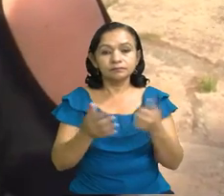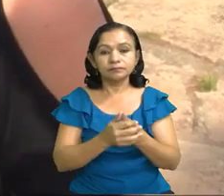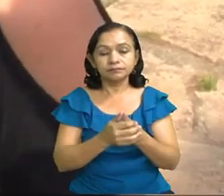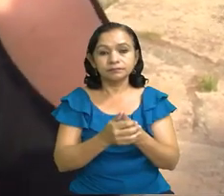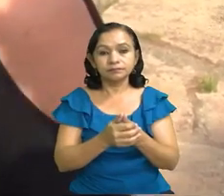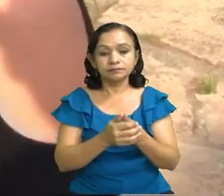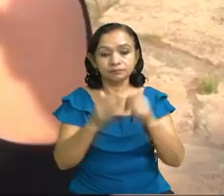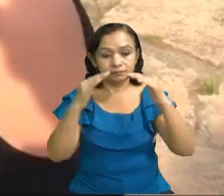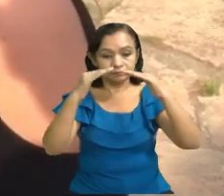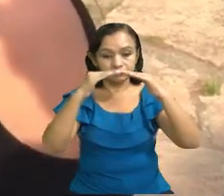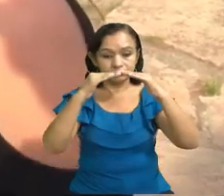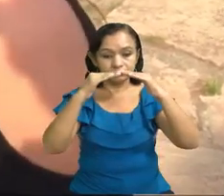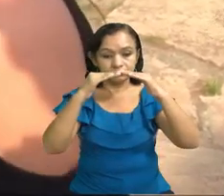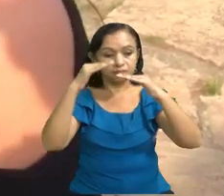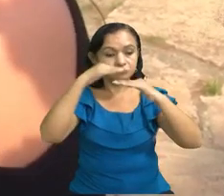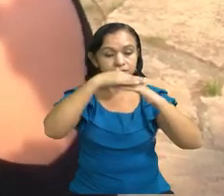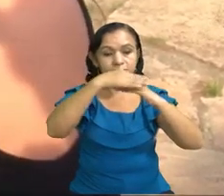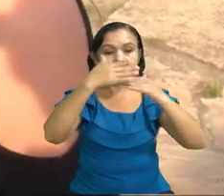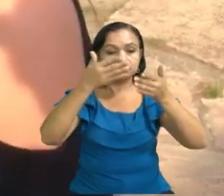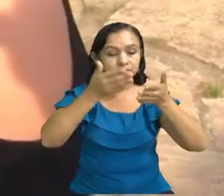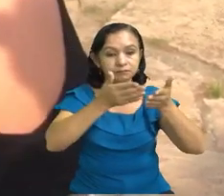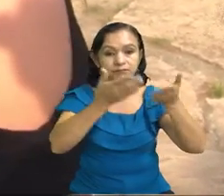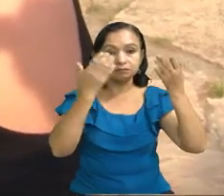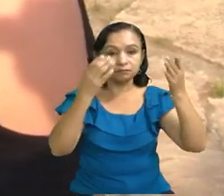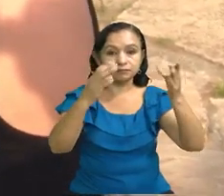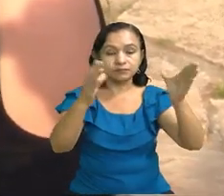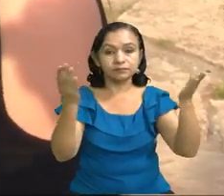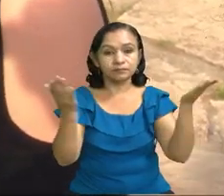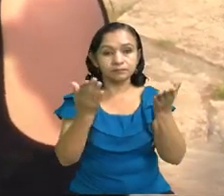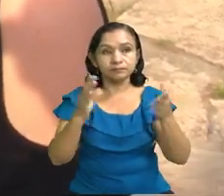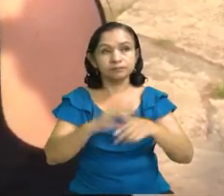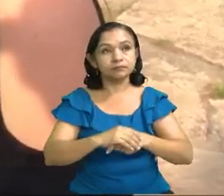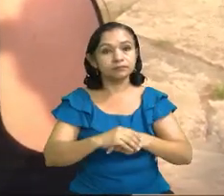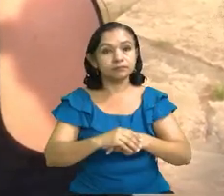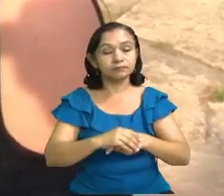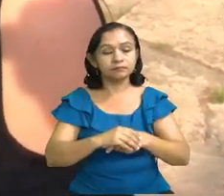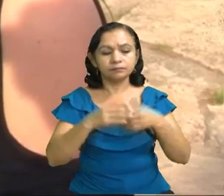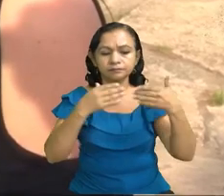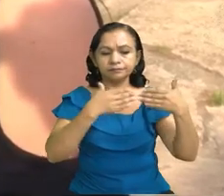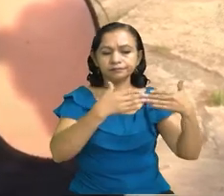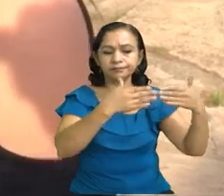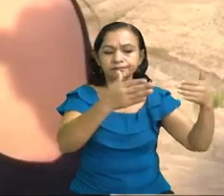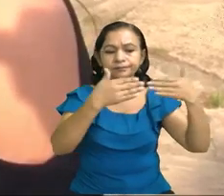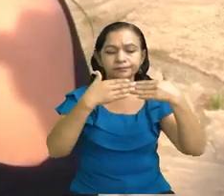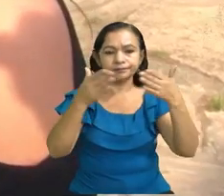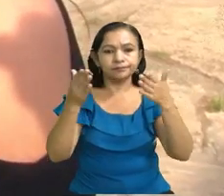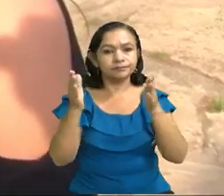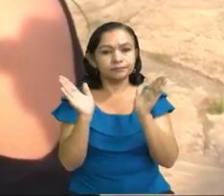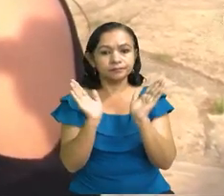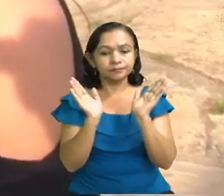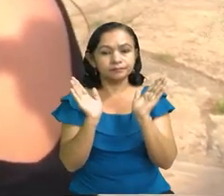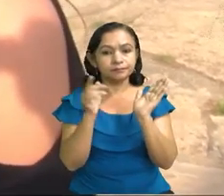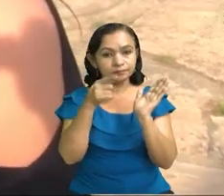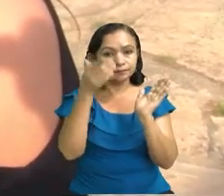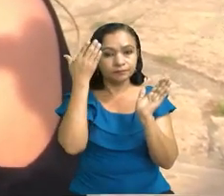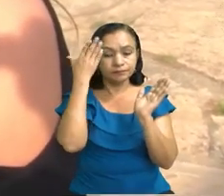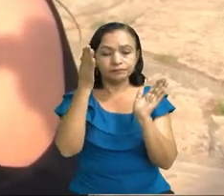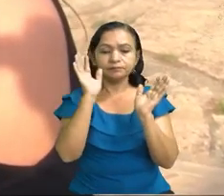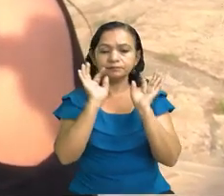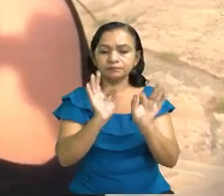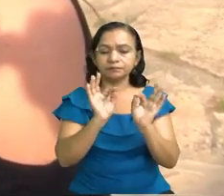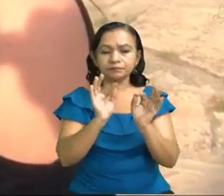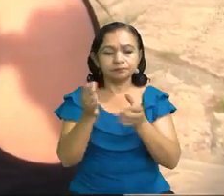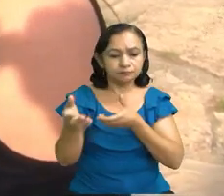los techos de la casa, las canoas. Hay que abrirle las puertas a los brigadistas porque usted sabe que hay que fumigar toda la